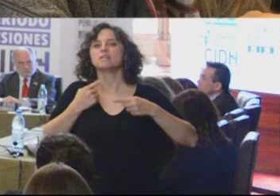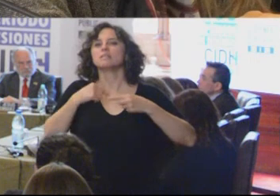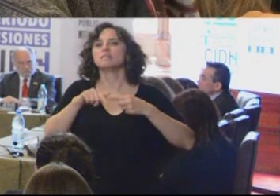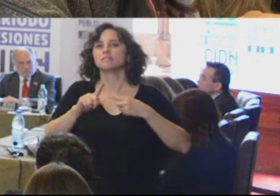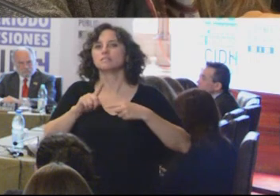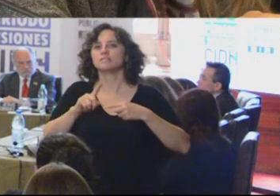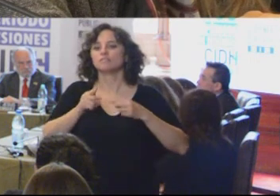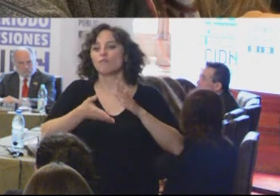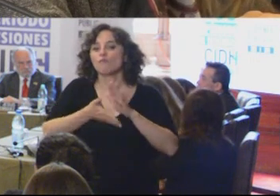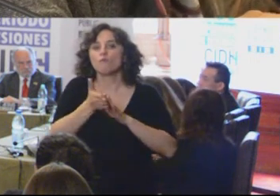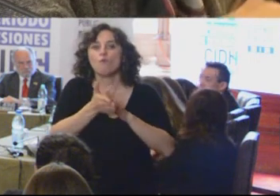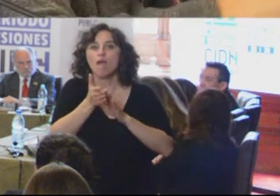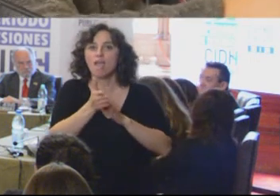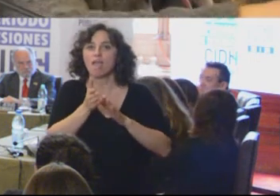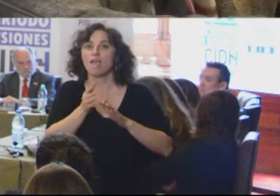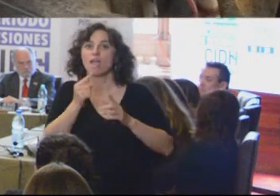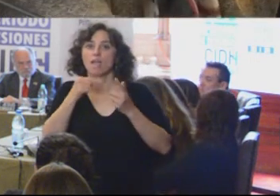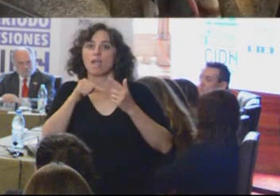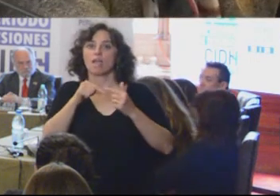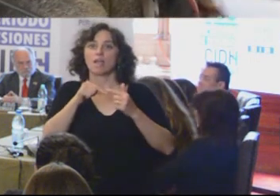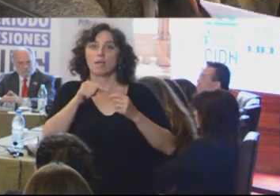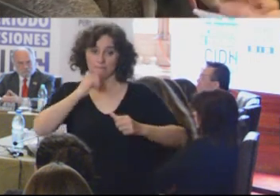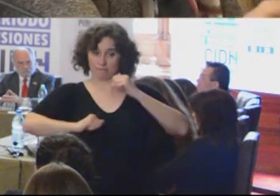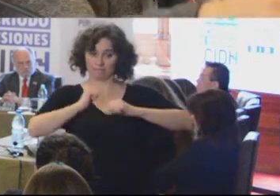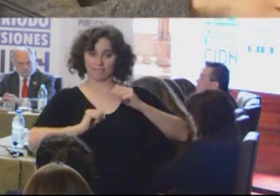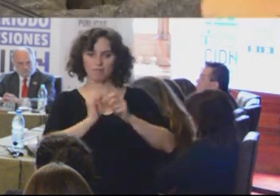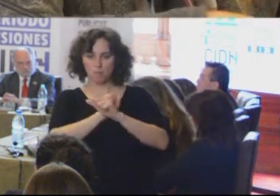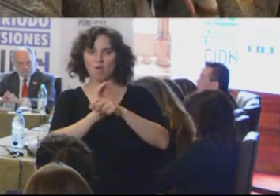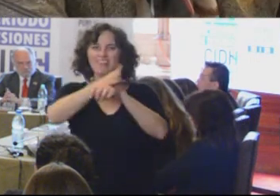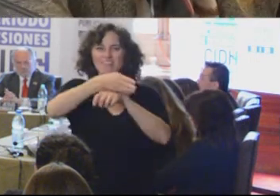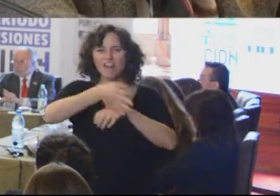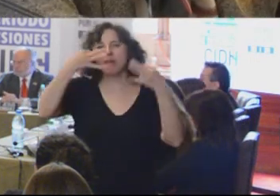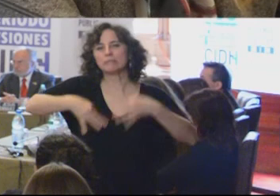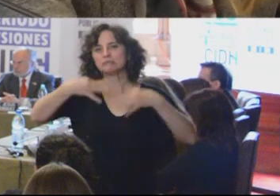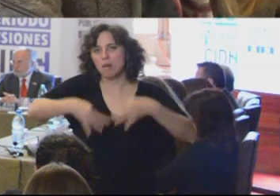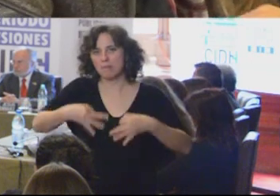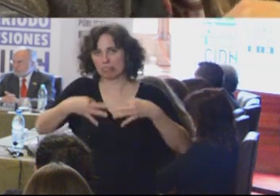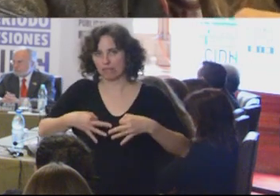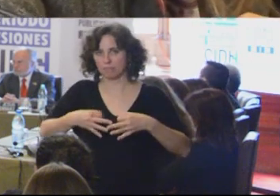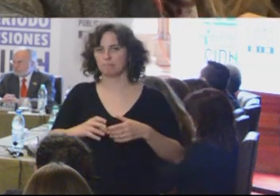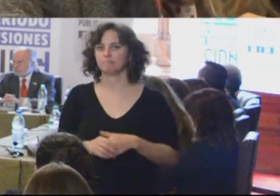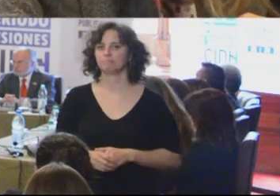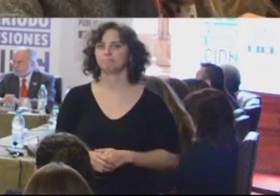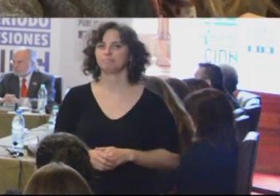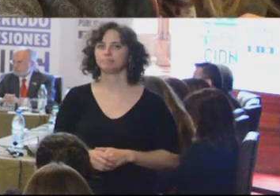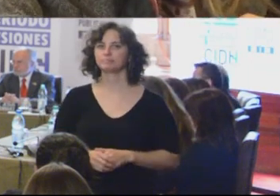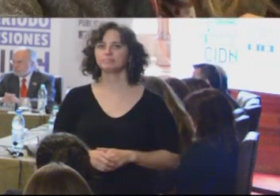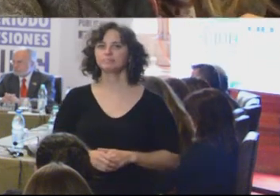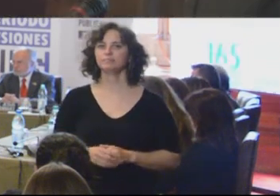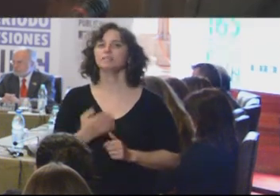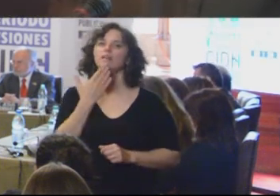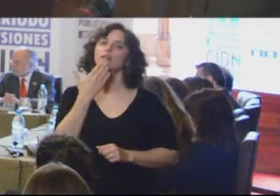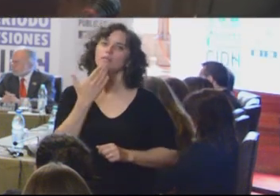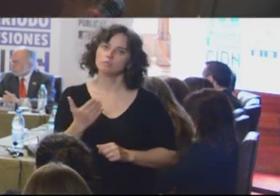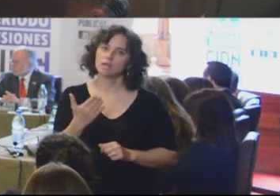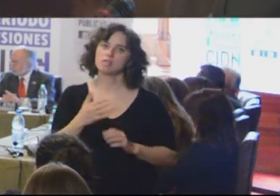como que quedarán considerados como intervinientes especiales muchísimas gracias